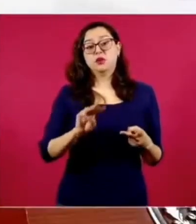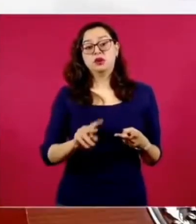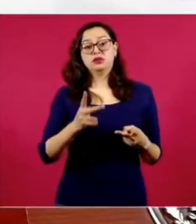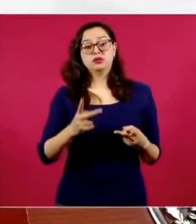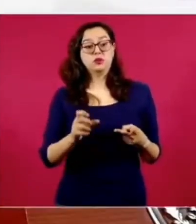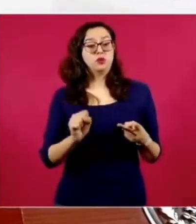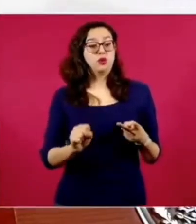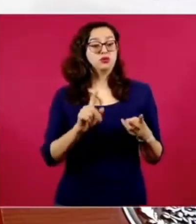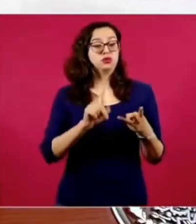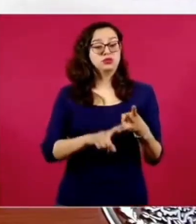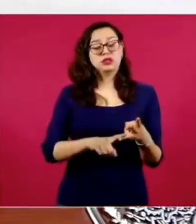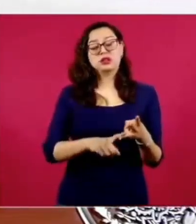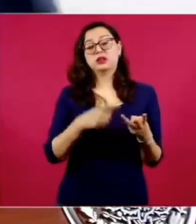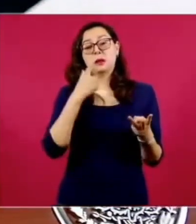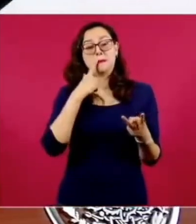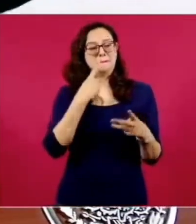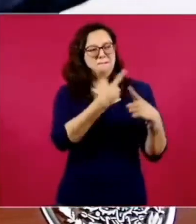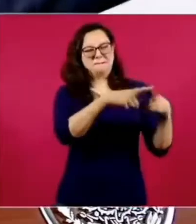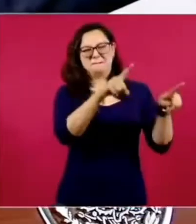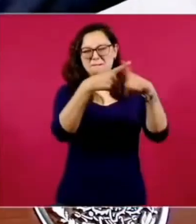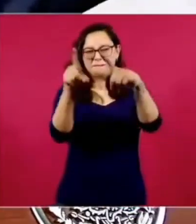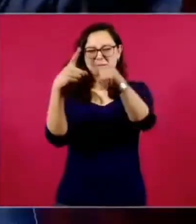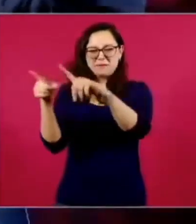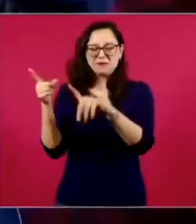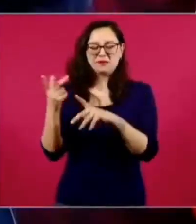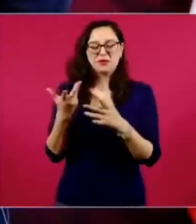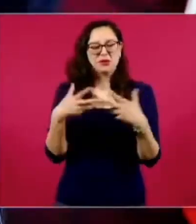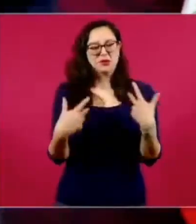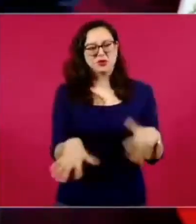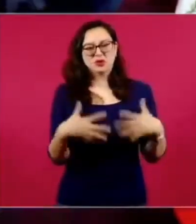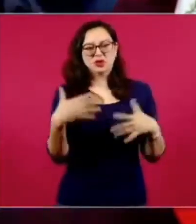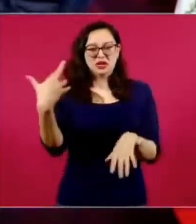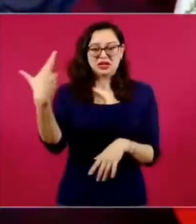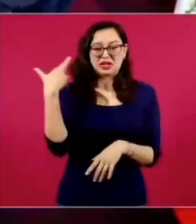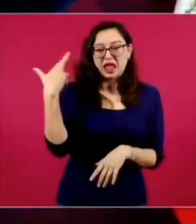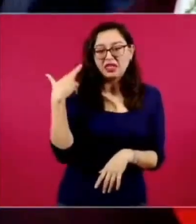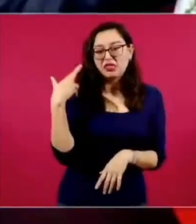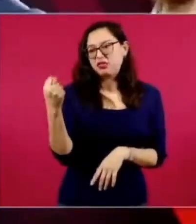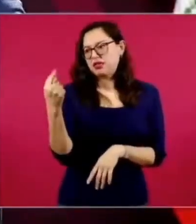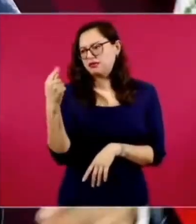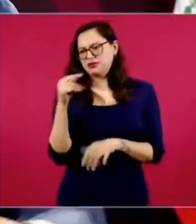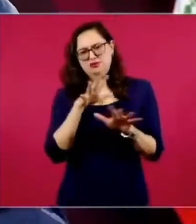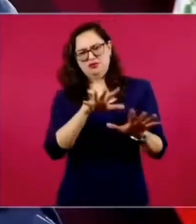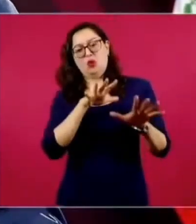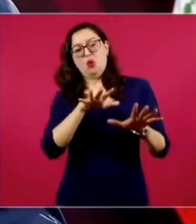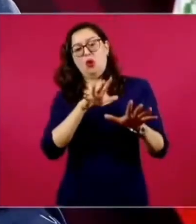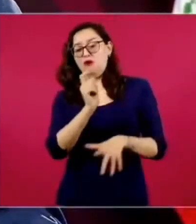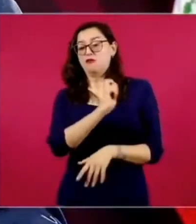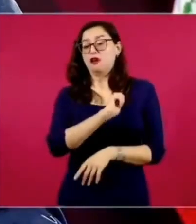y las cadenas de radio, de televisión.